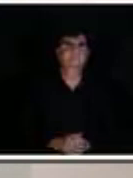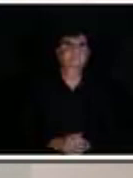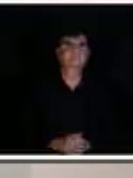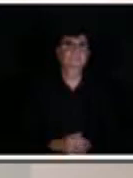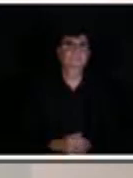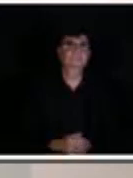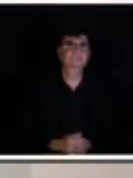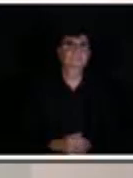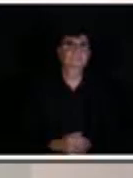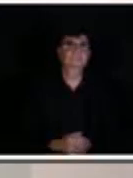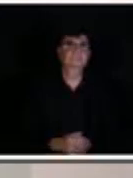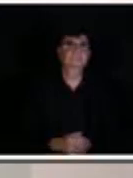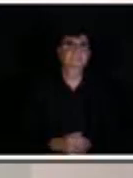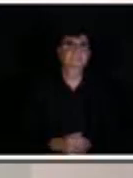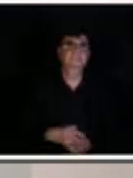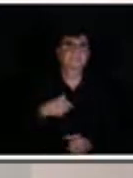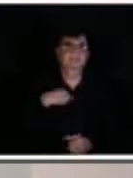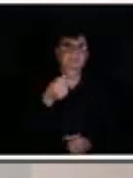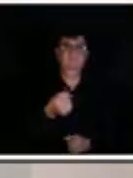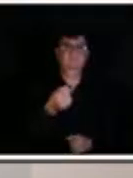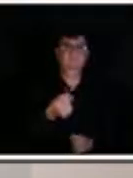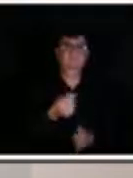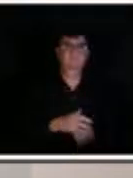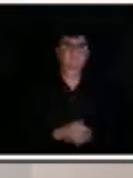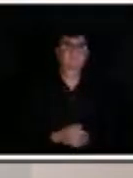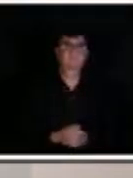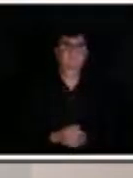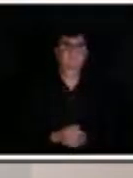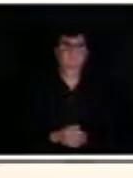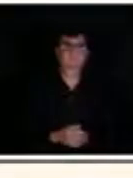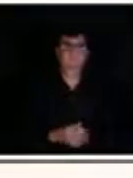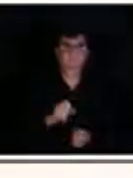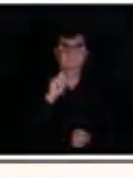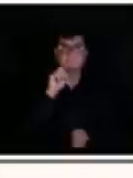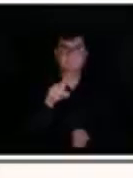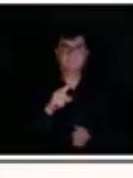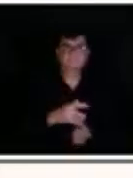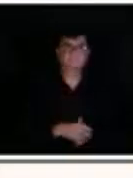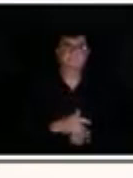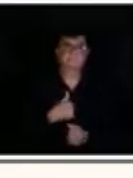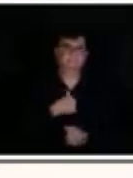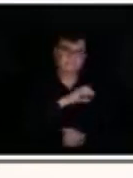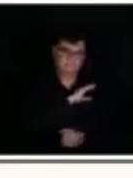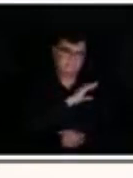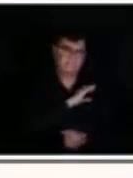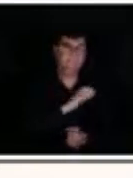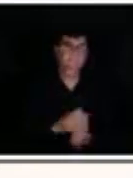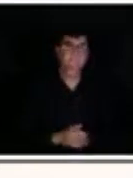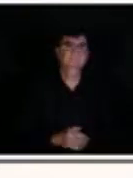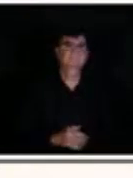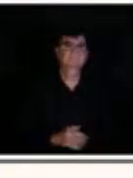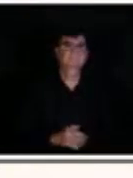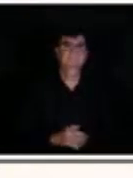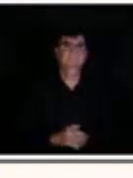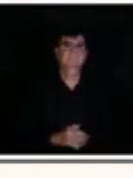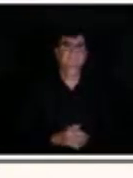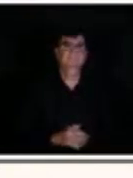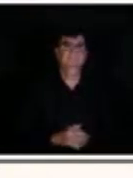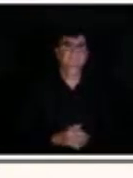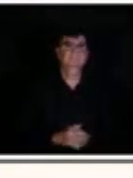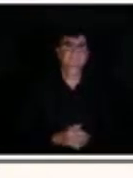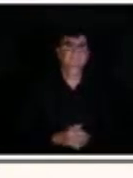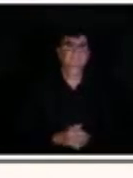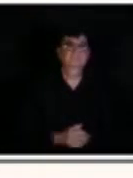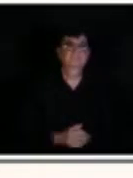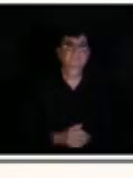judicial, legislativo, además de presidentes municipales. Ahí reiteró que el gobierno seguirá trabajando de la mano para seguir construyendo el desarrollo,